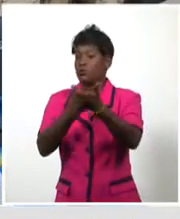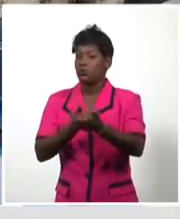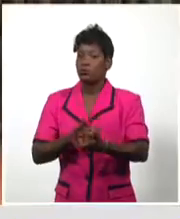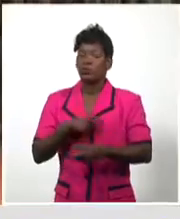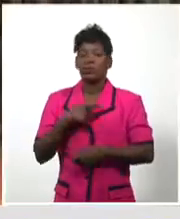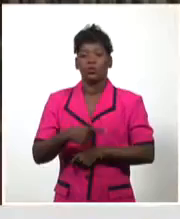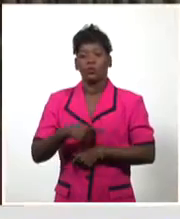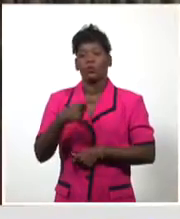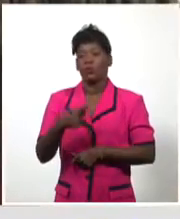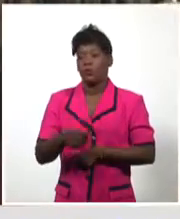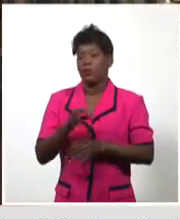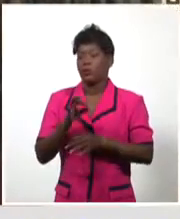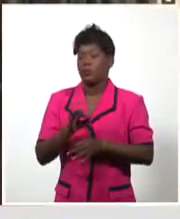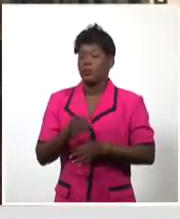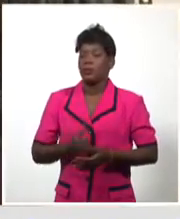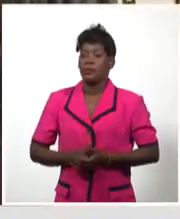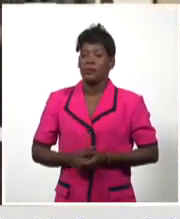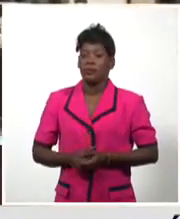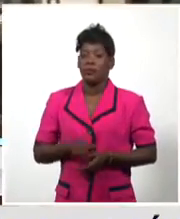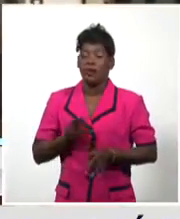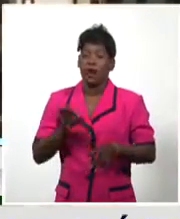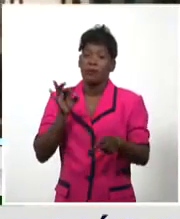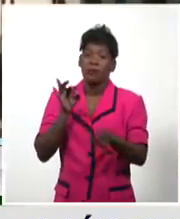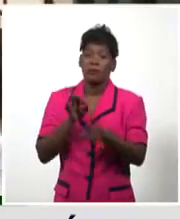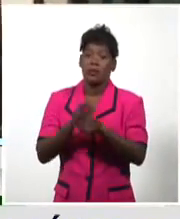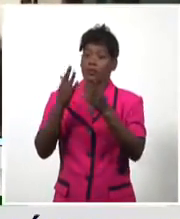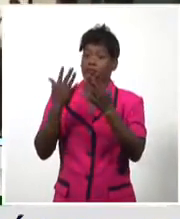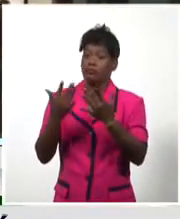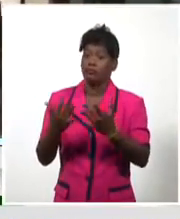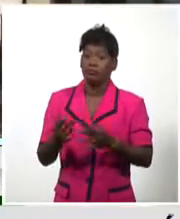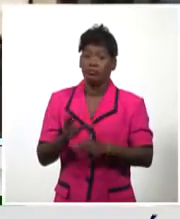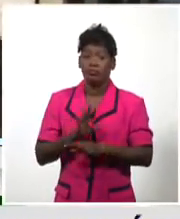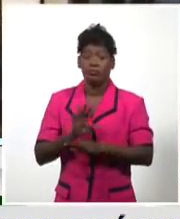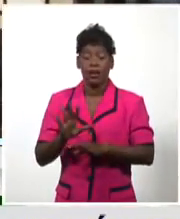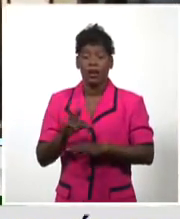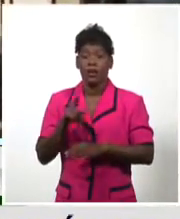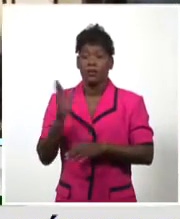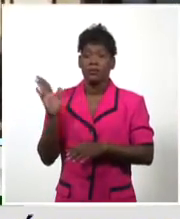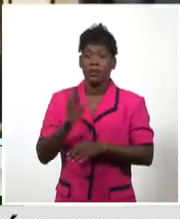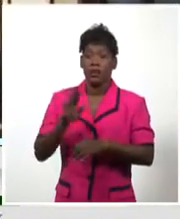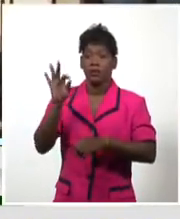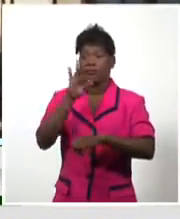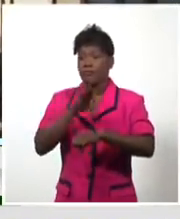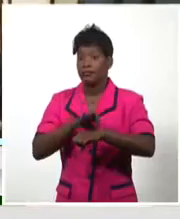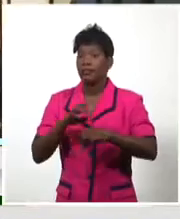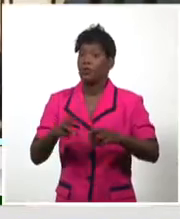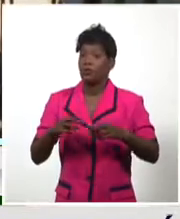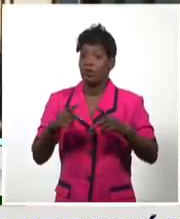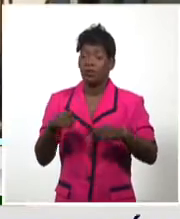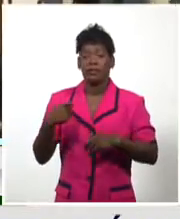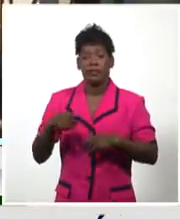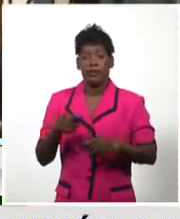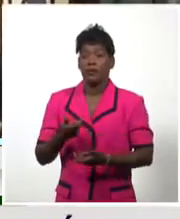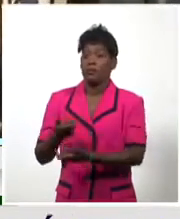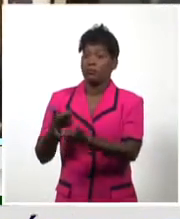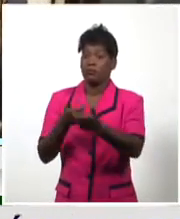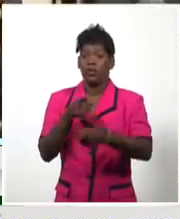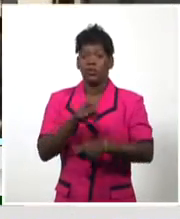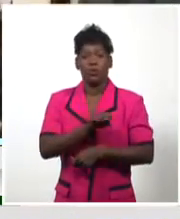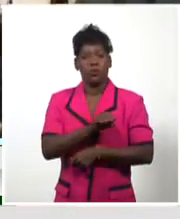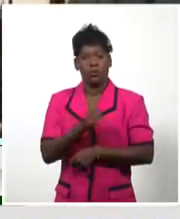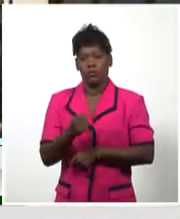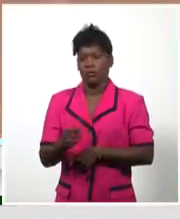control vectorial. Que está al empezar la primavera ya, que se mueven los mosquitos de nuevo. Hay que fumigar, es una obligación en estos